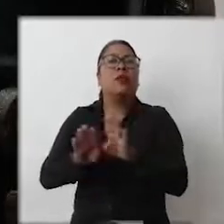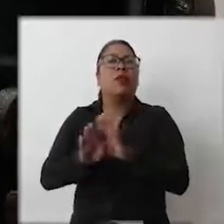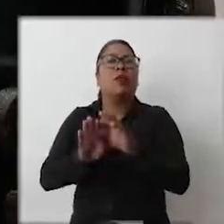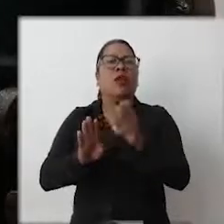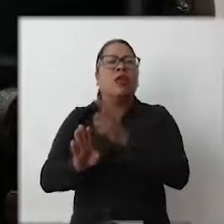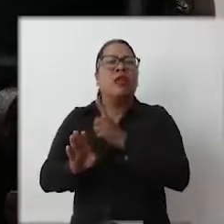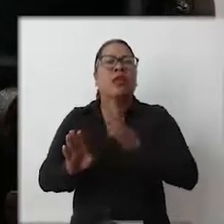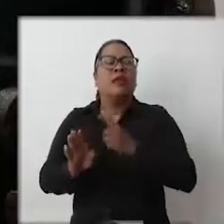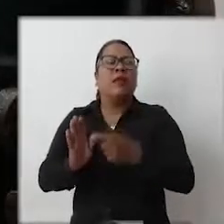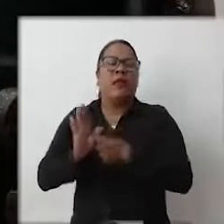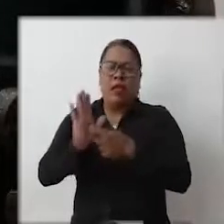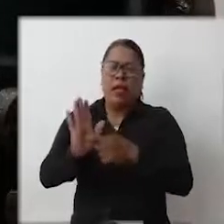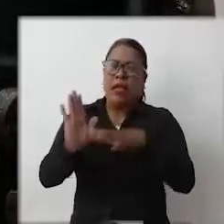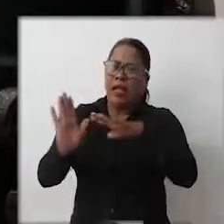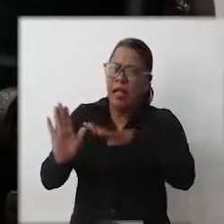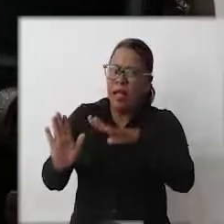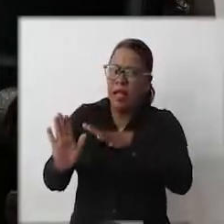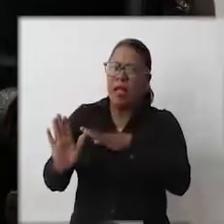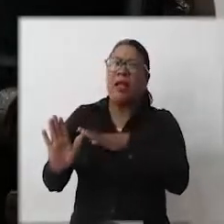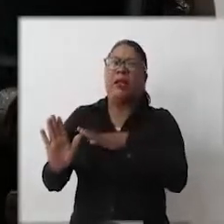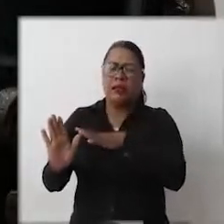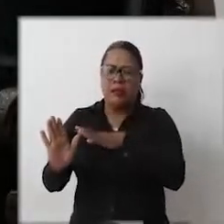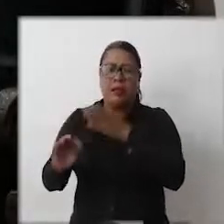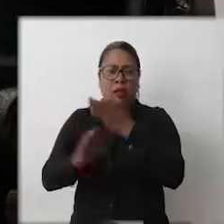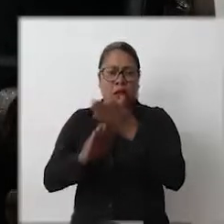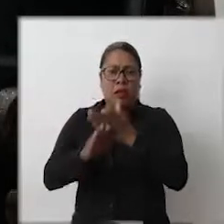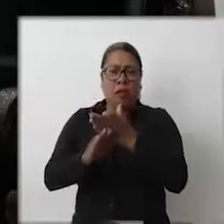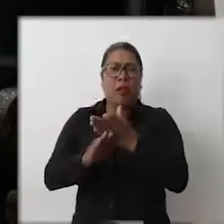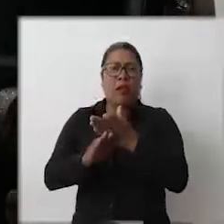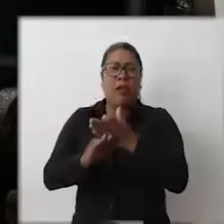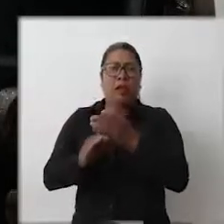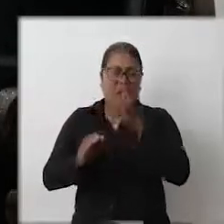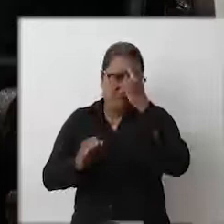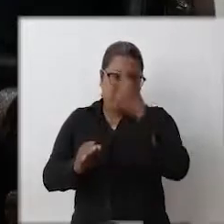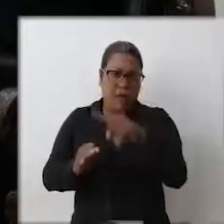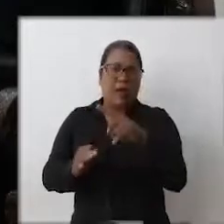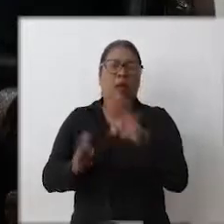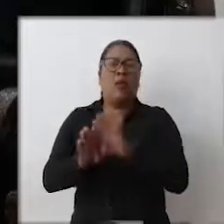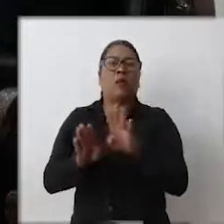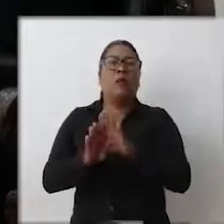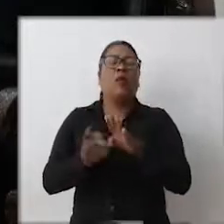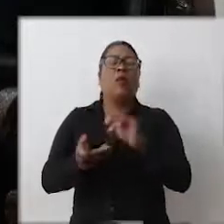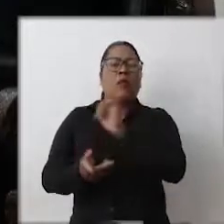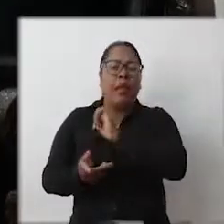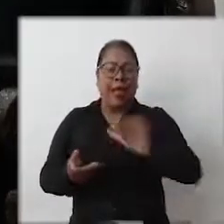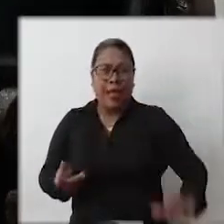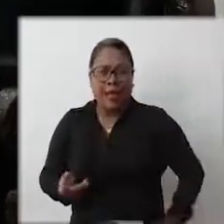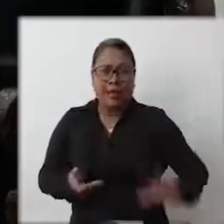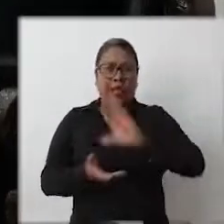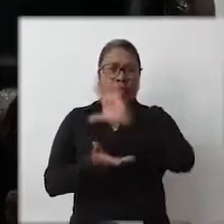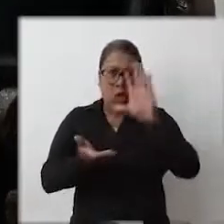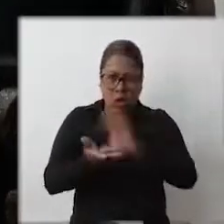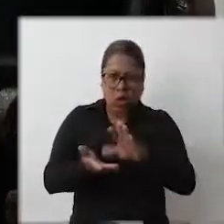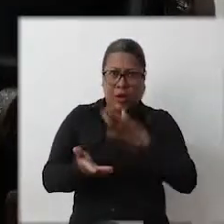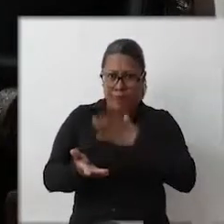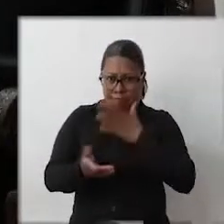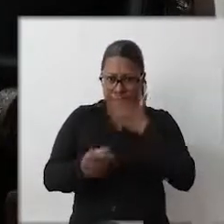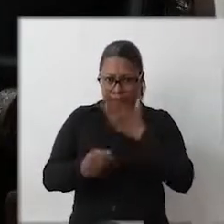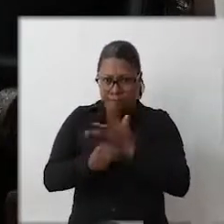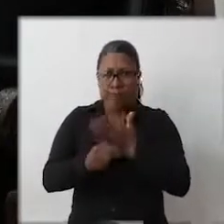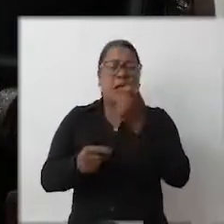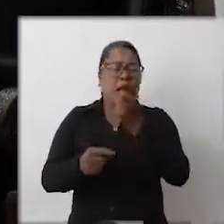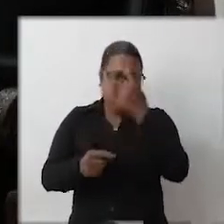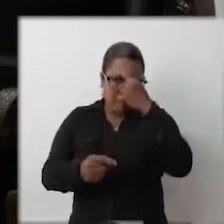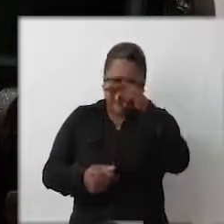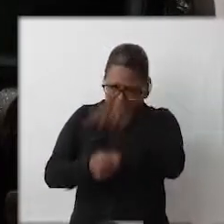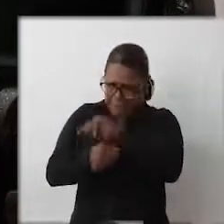acompañamiento en cada una de las actividades del proceso de elección. Ahora lo que sigue es la definición de la boleta electoral